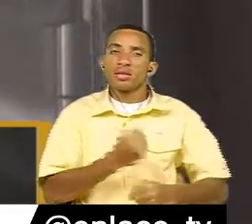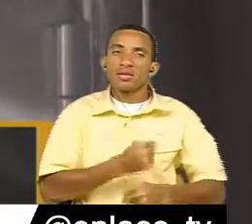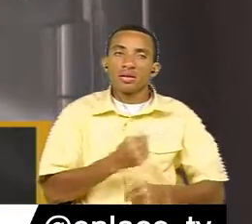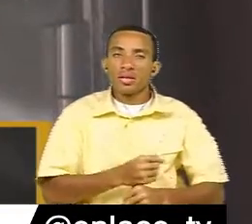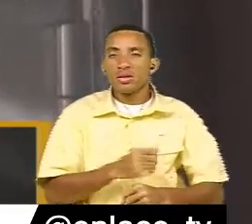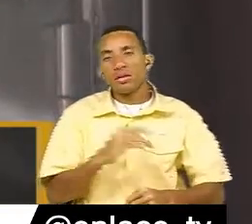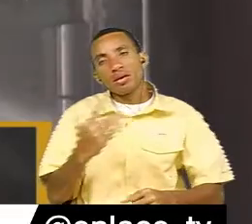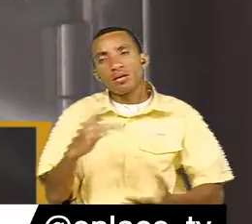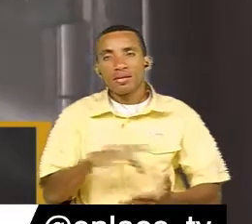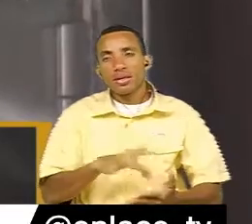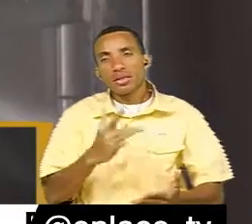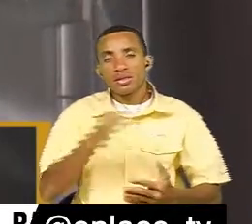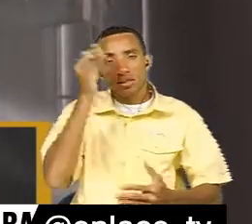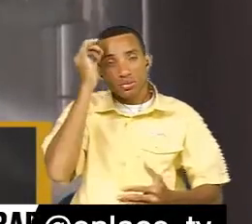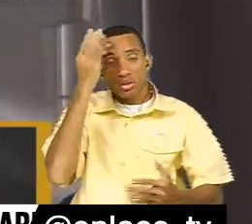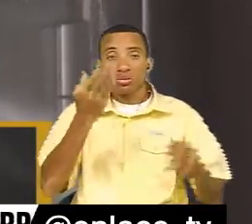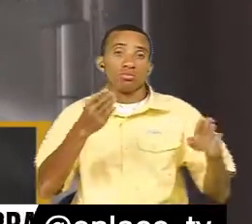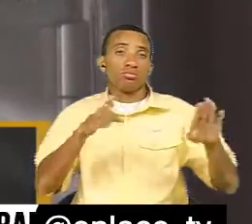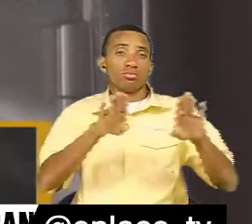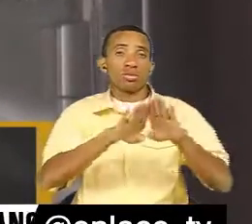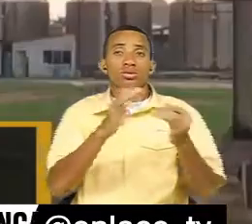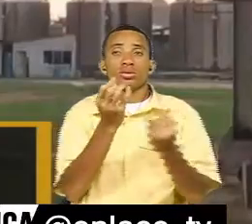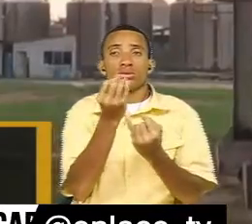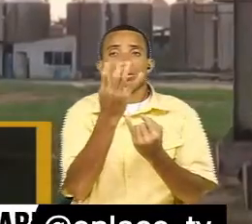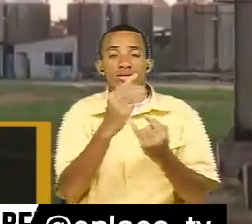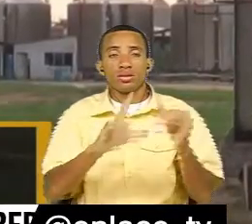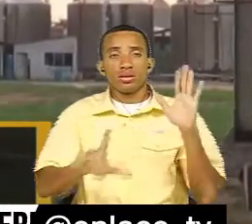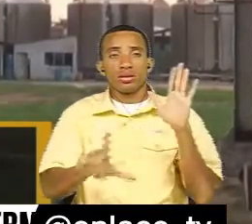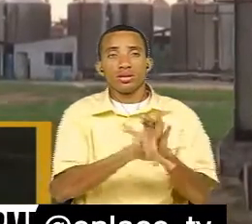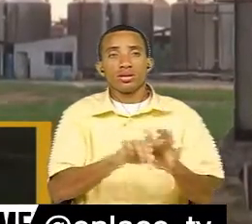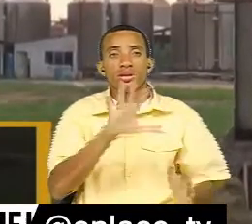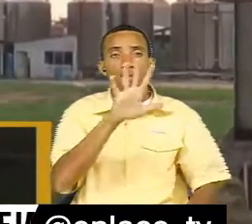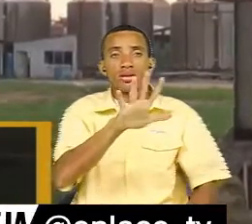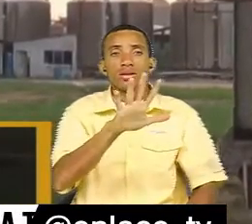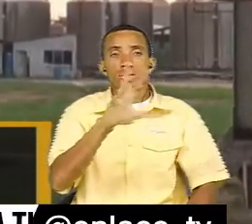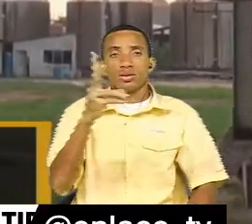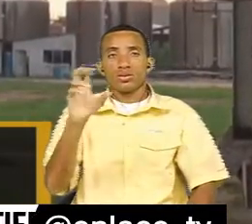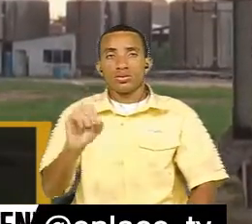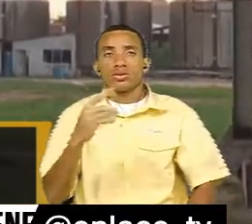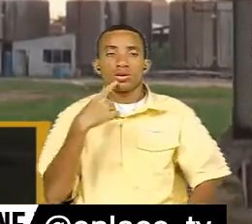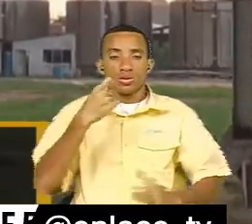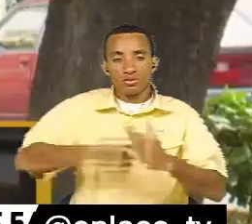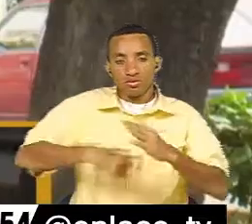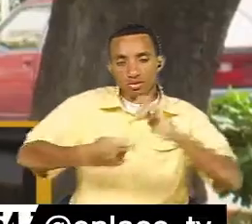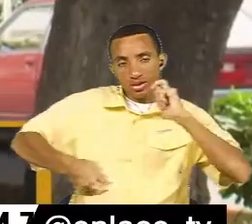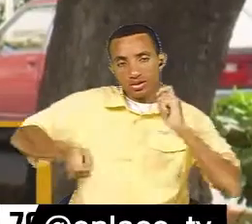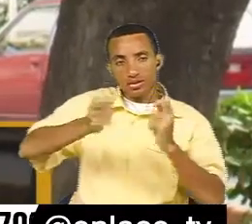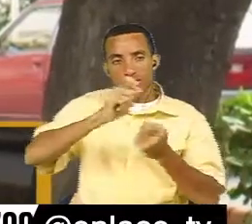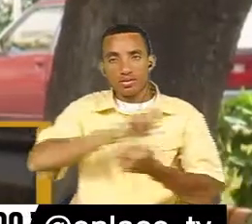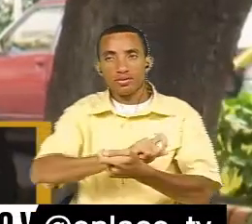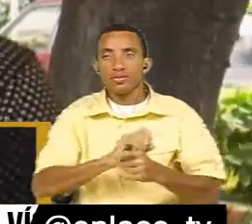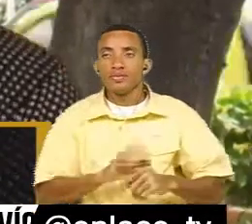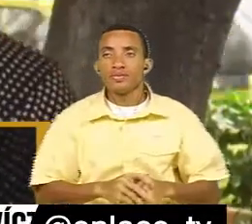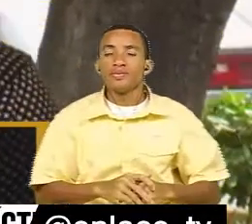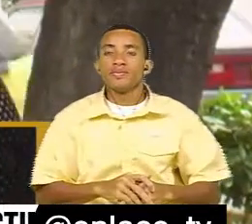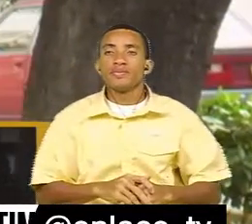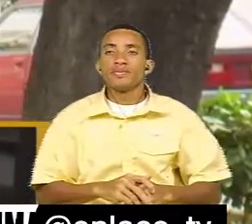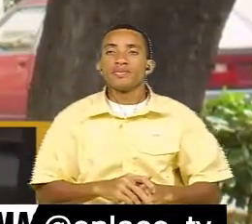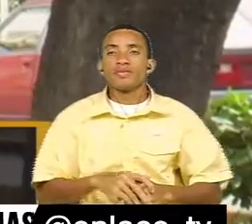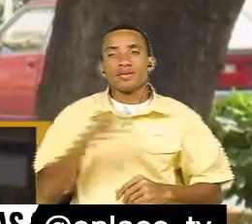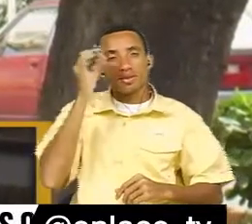podría llevar al cierre de esta compañía que se encuentra en ley 550 o de reestructuración. A ver, nos deja aquí en una